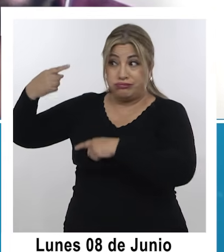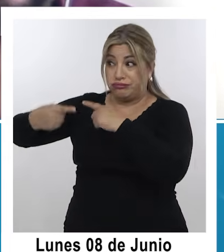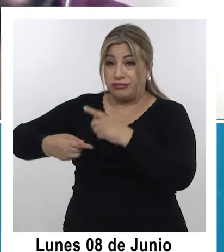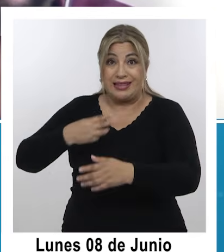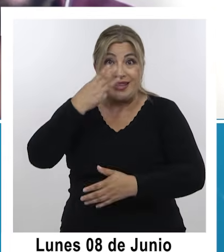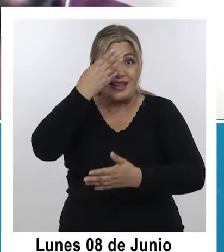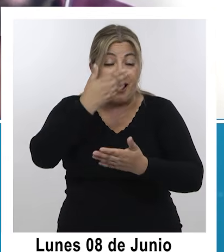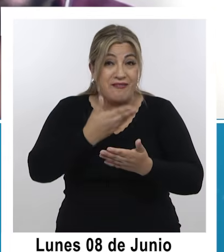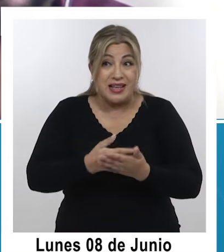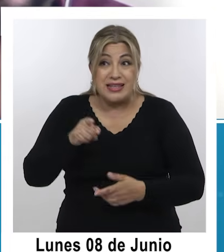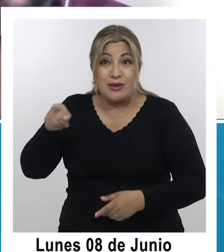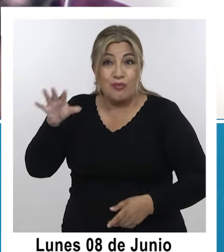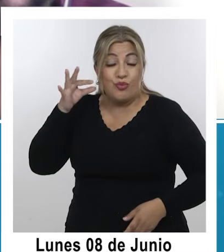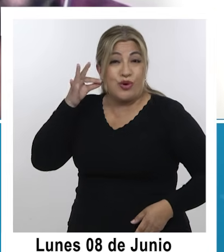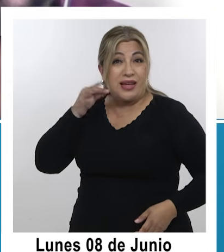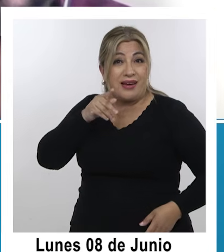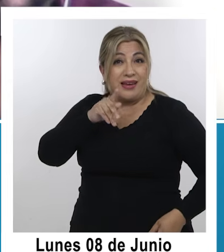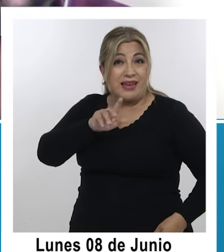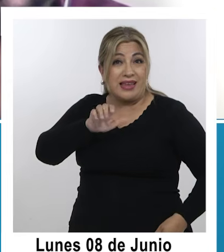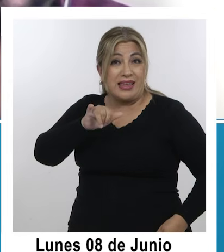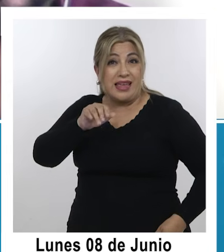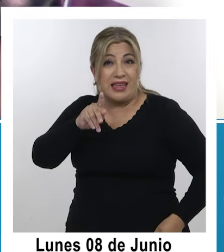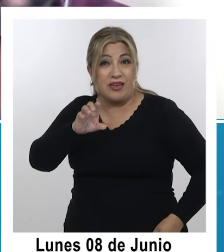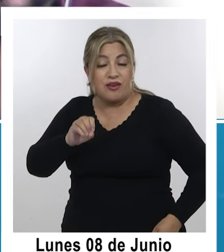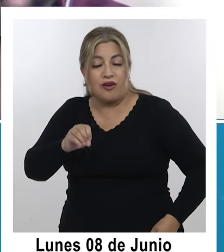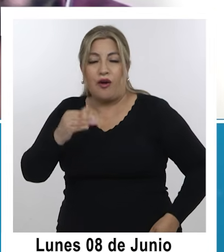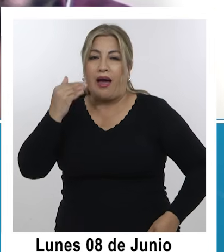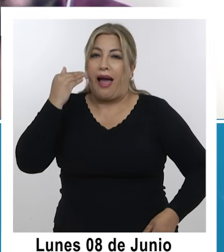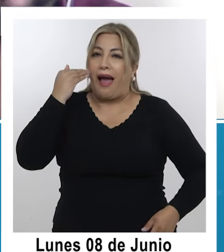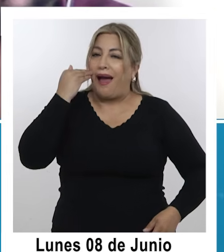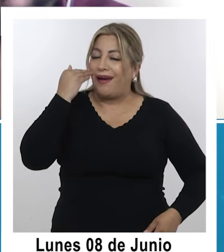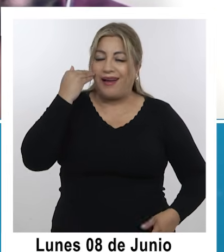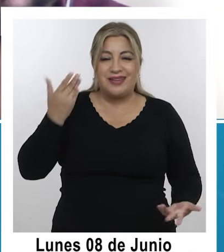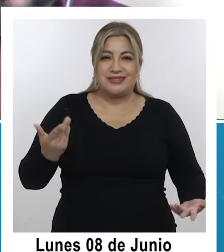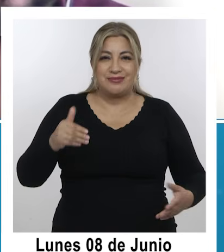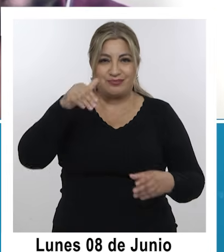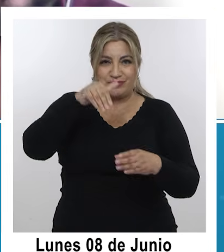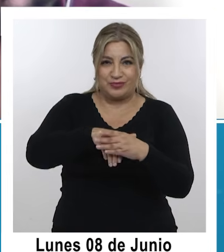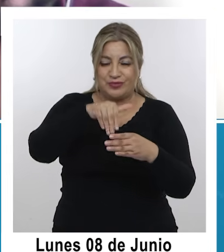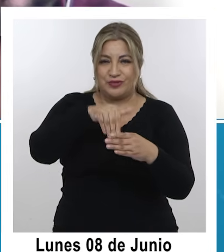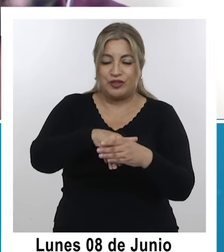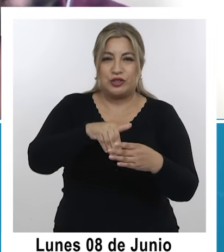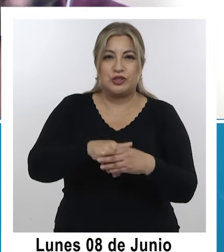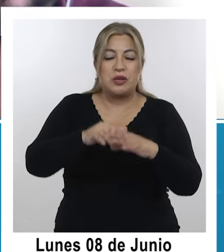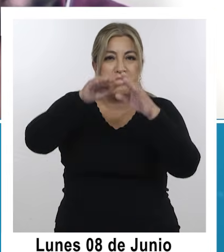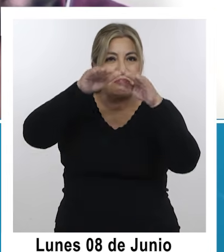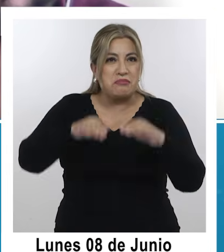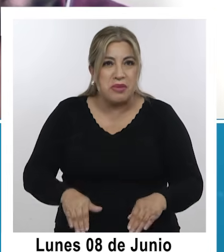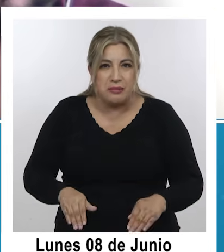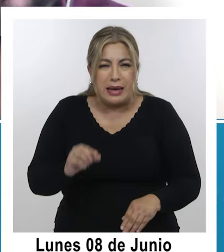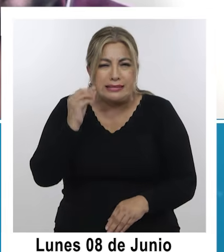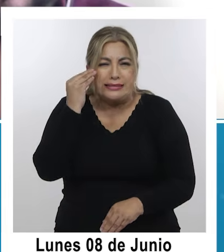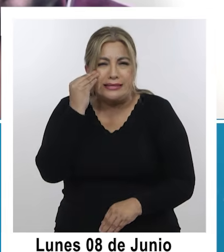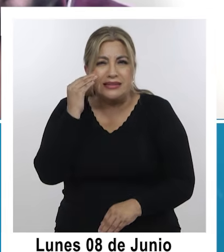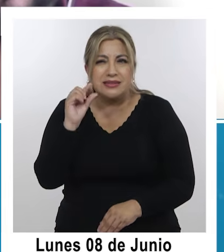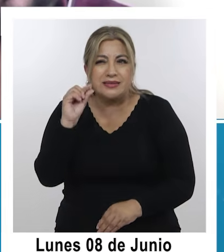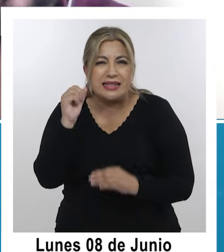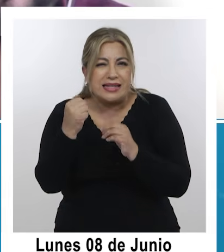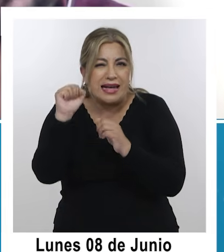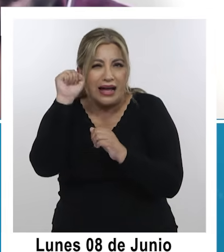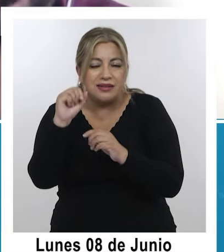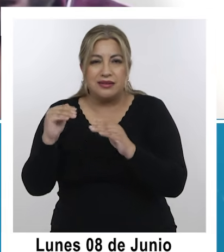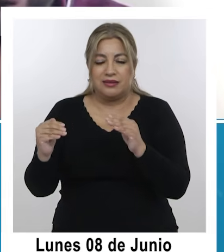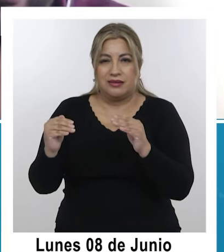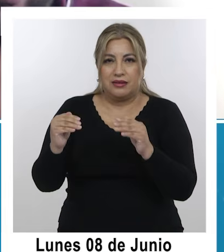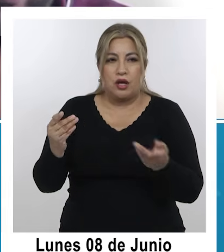Fujimori llega al proceso electoral con esta mínima diferencia, ¿no? Entre